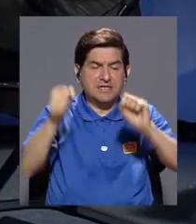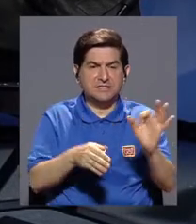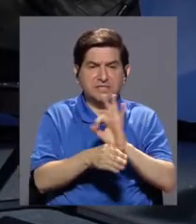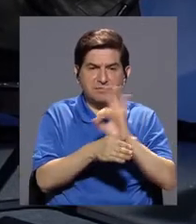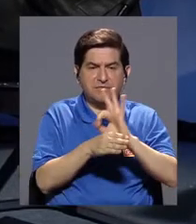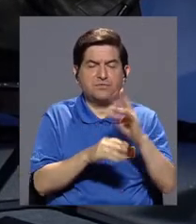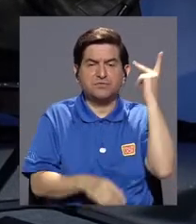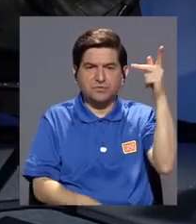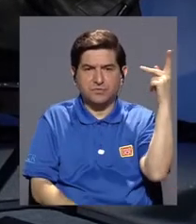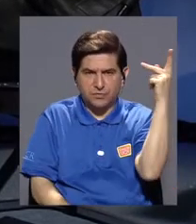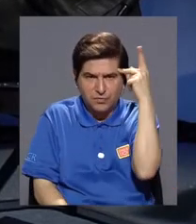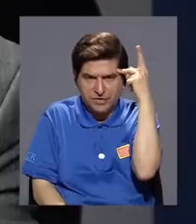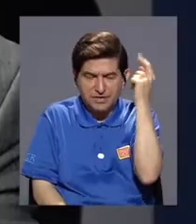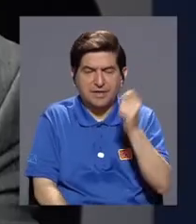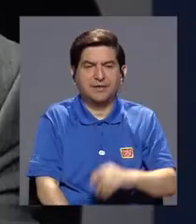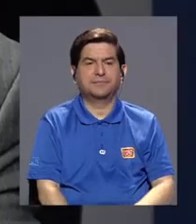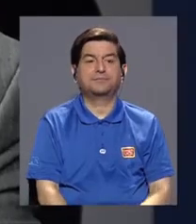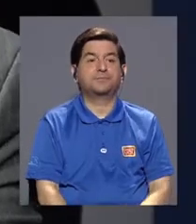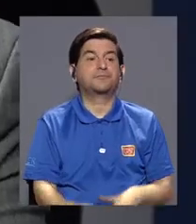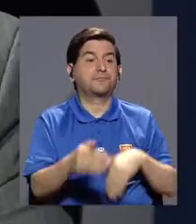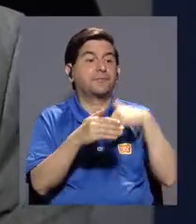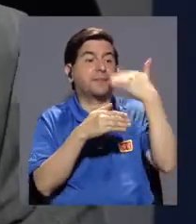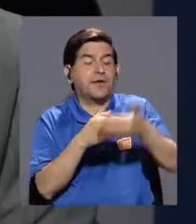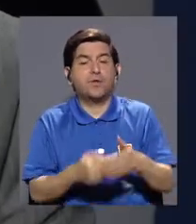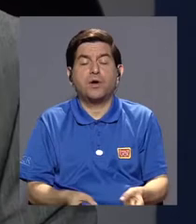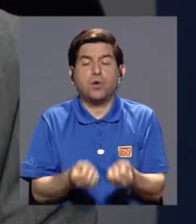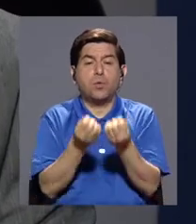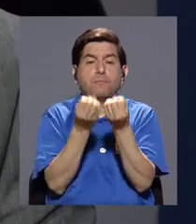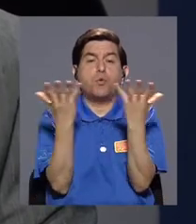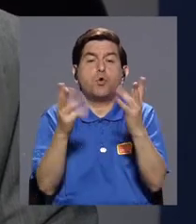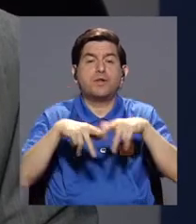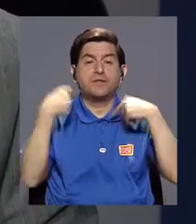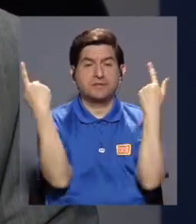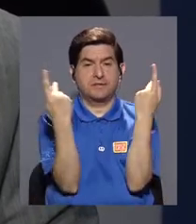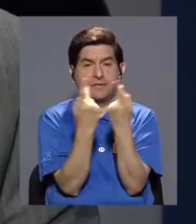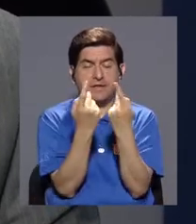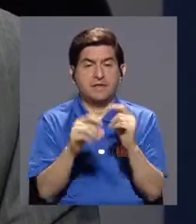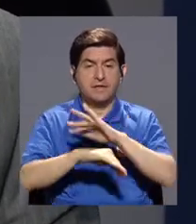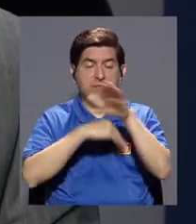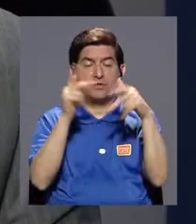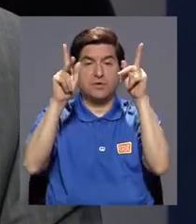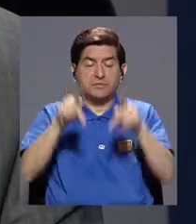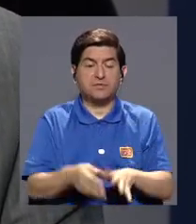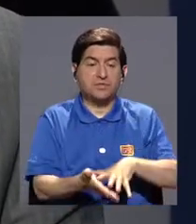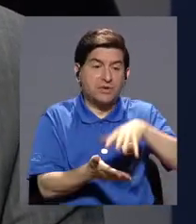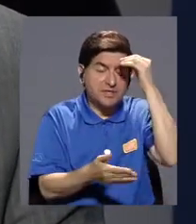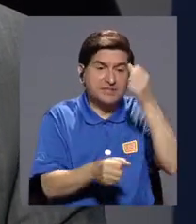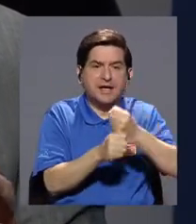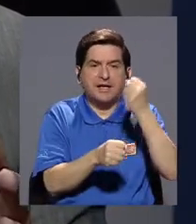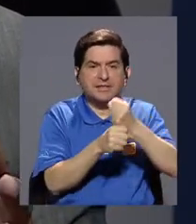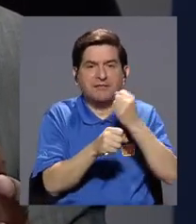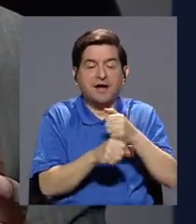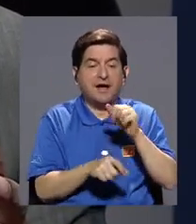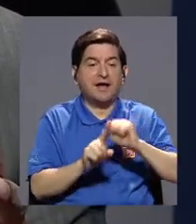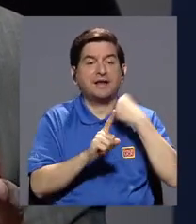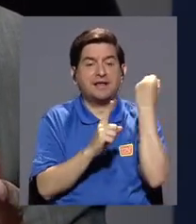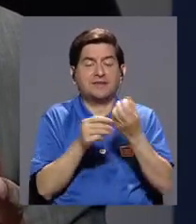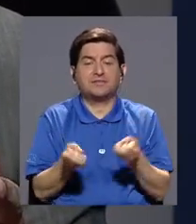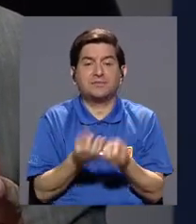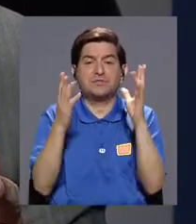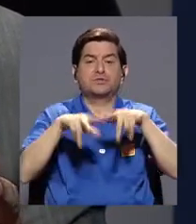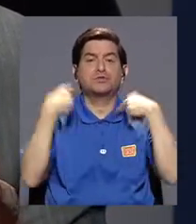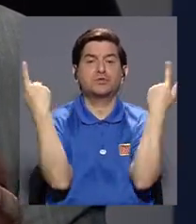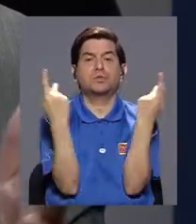de funcionamiento político. Y luego viene el multipartidismo, pero todo el mundo está aprendiendo a trabajar en el